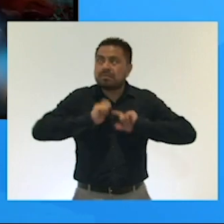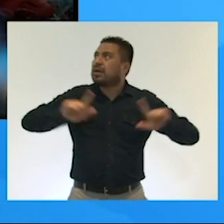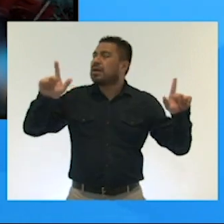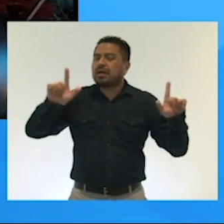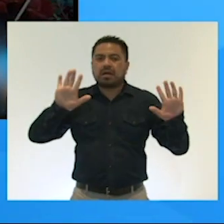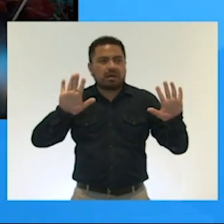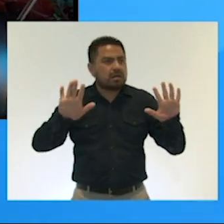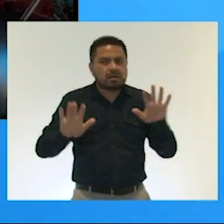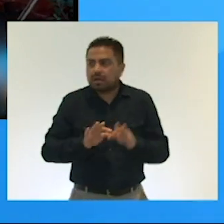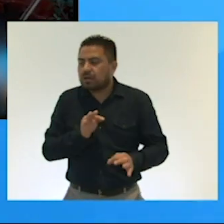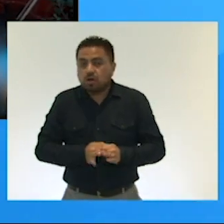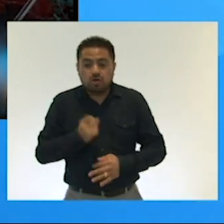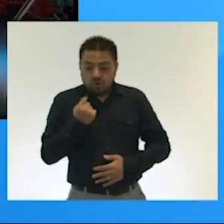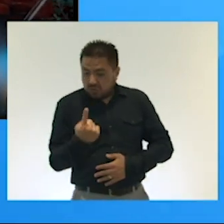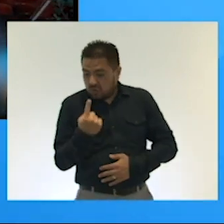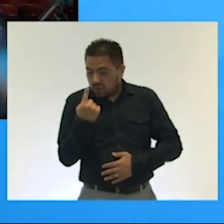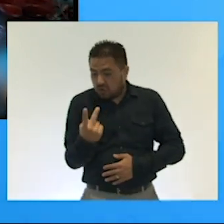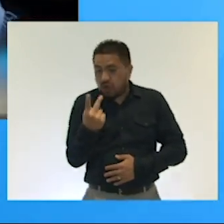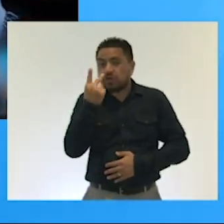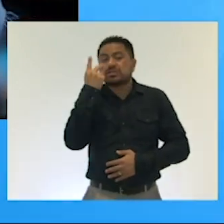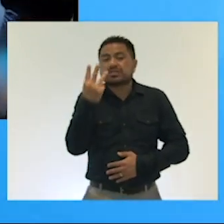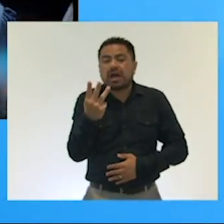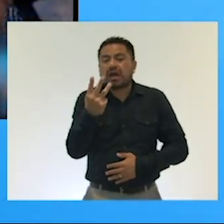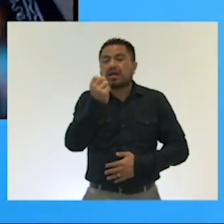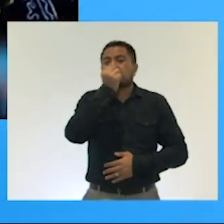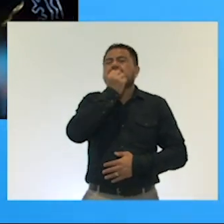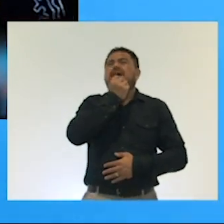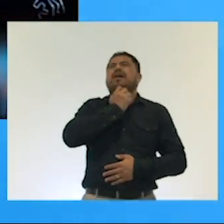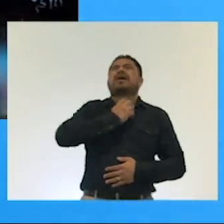y esto. ¡Una, dos, tres!